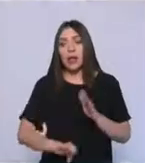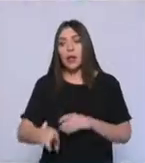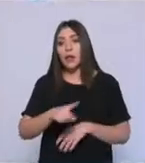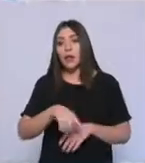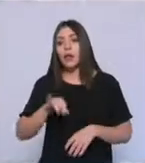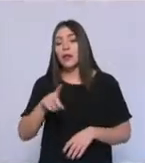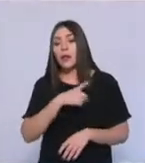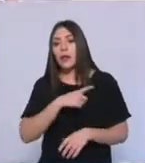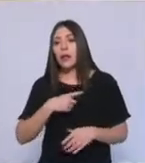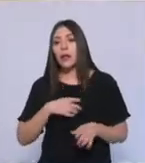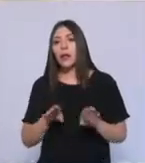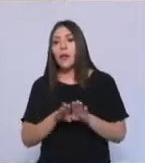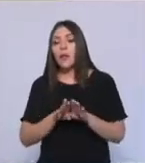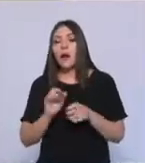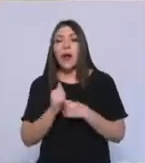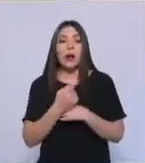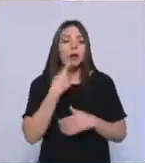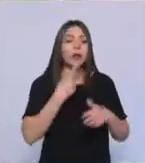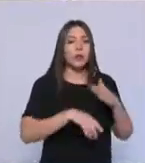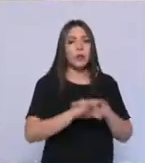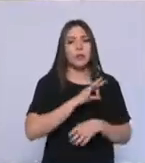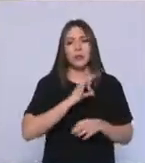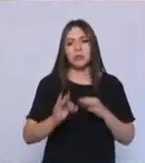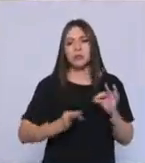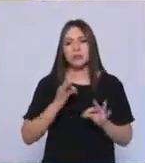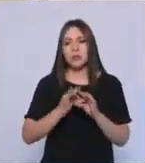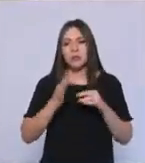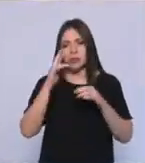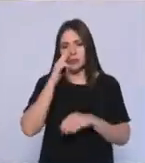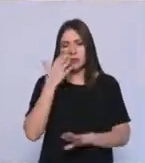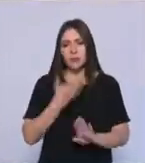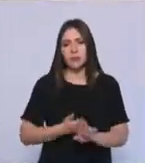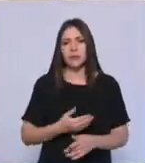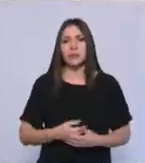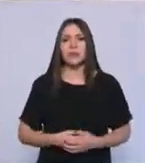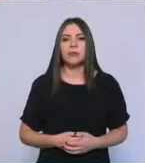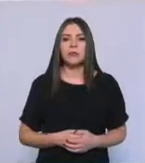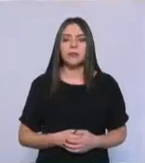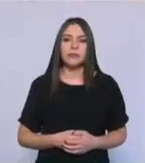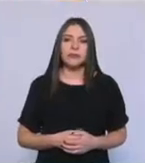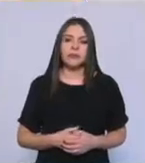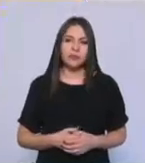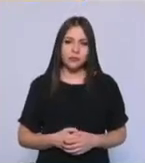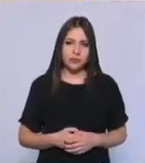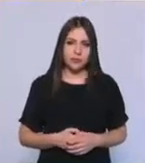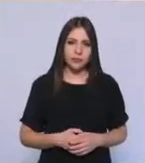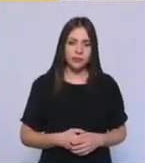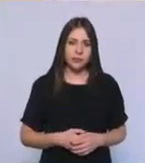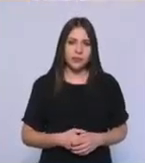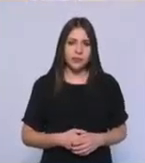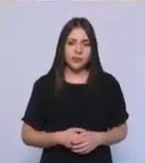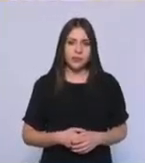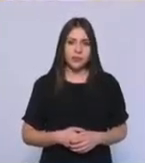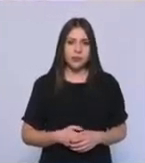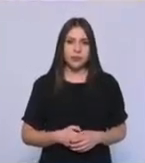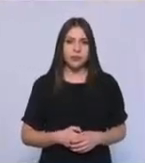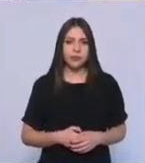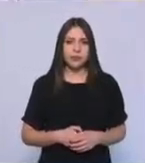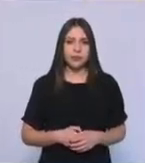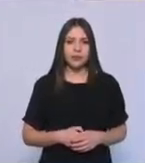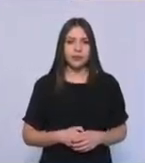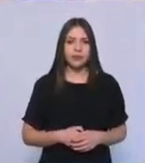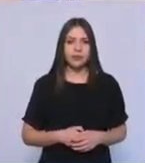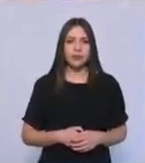uso de ella, poder hacerlo con toda responsabilidad. Sí, es como, una es conocer lo que es una